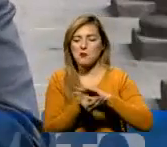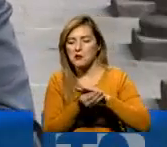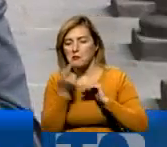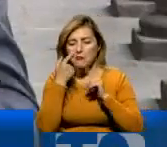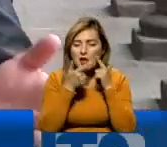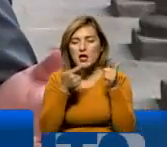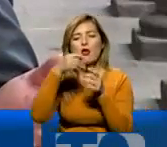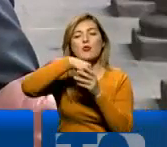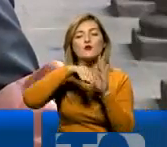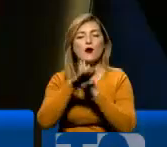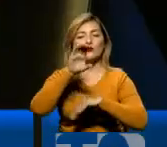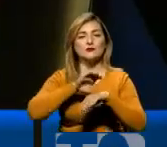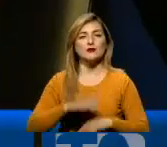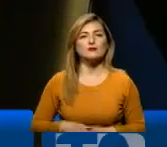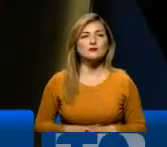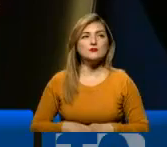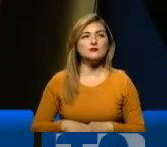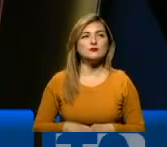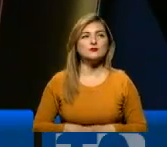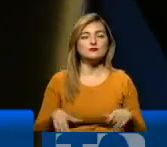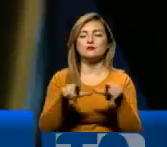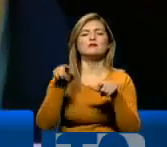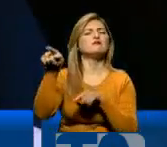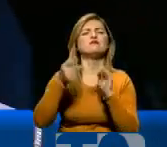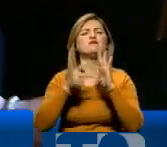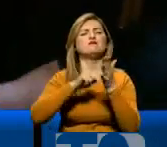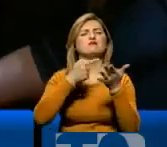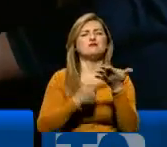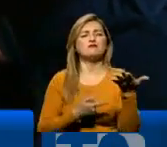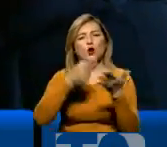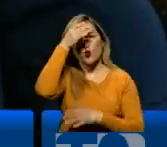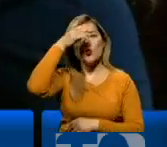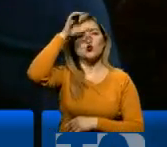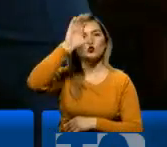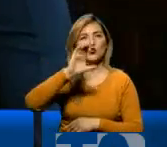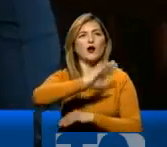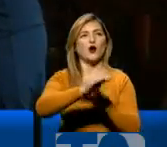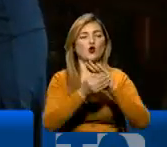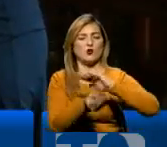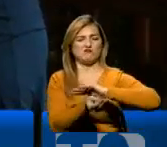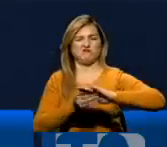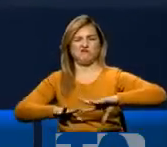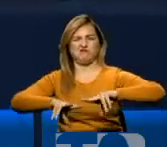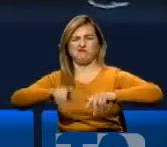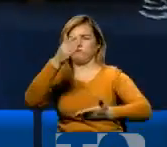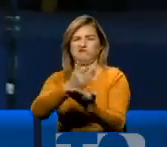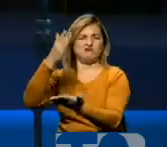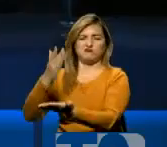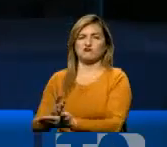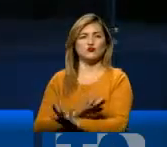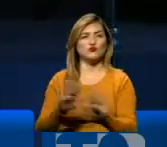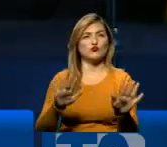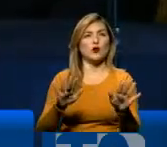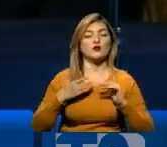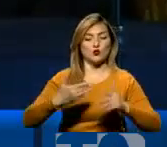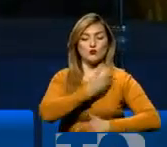esta certificación básicamente supone la implementación de culturas antisoborno dentro del Banco Central del Ecuador, el